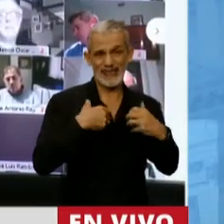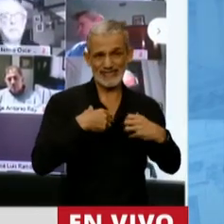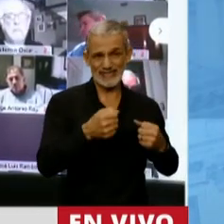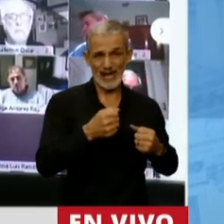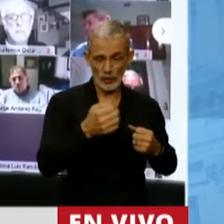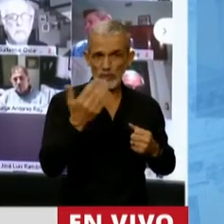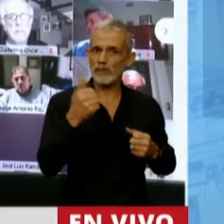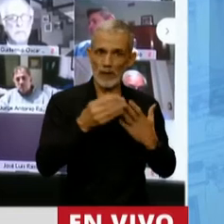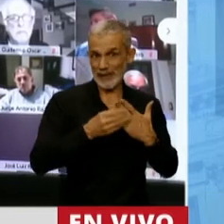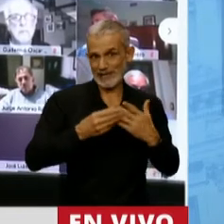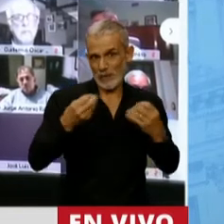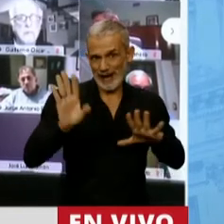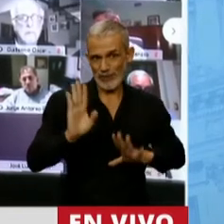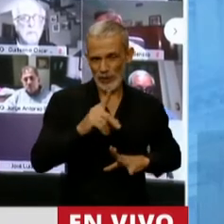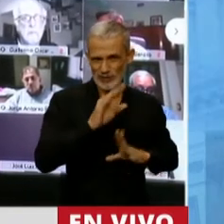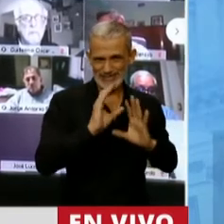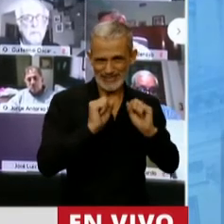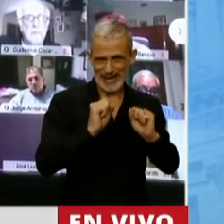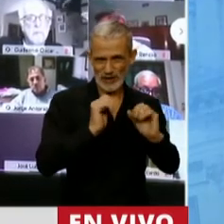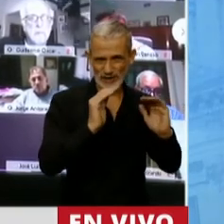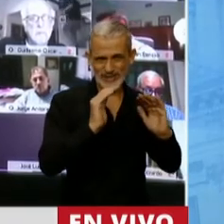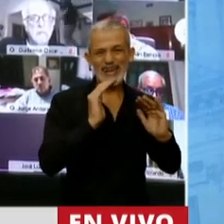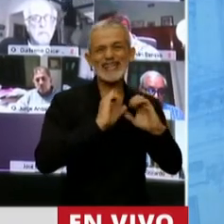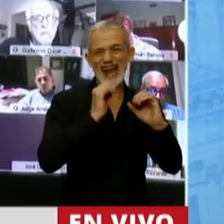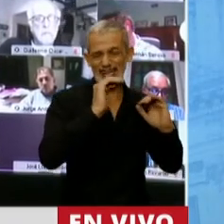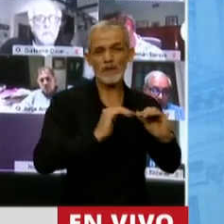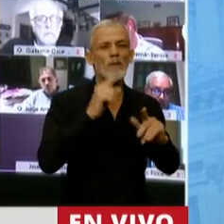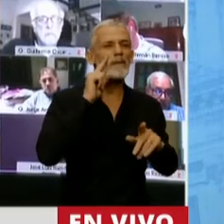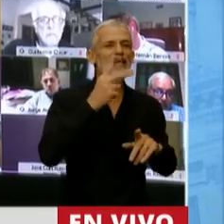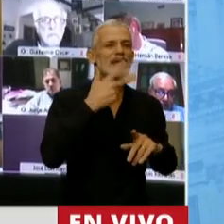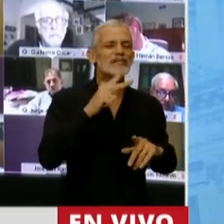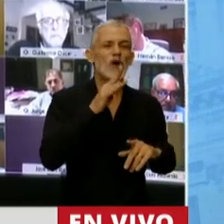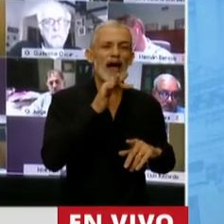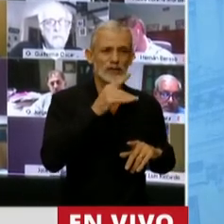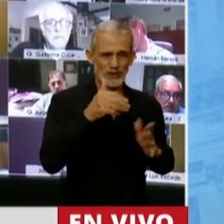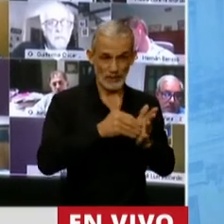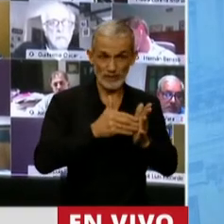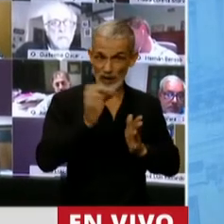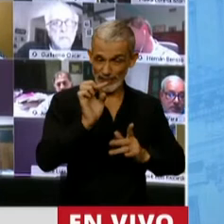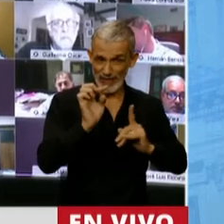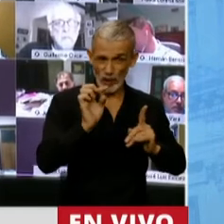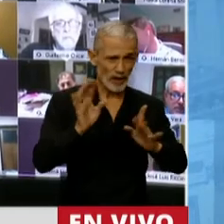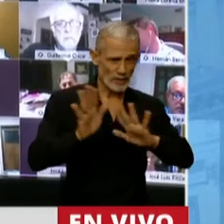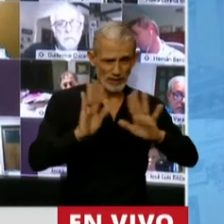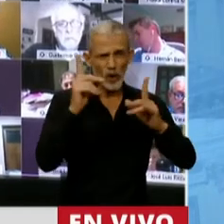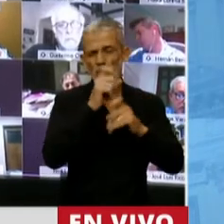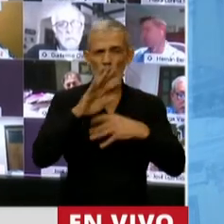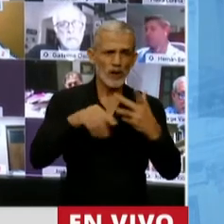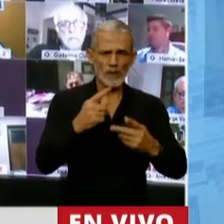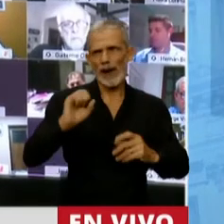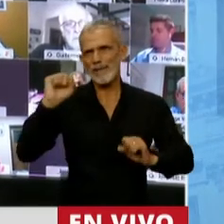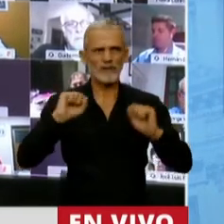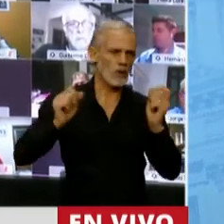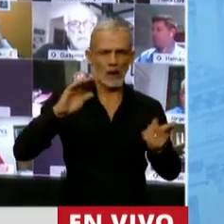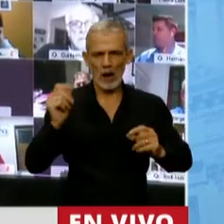porque también habíamos perdido el ministerio, tenía un presupuesto de 1.314 millones de dólares, para que no tengamos problemas con la inflación